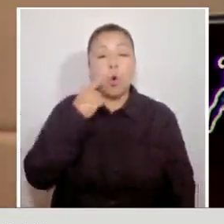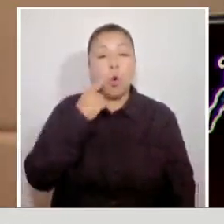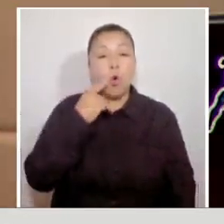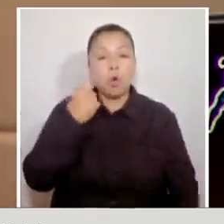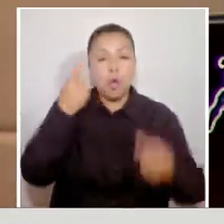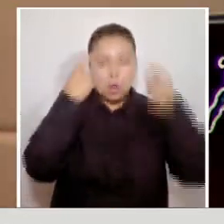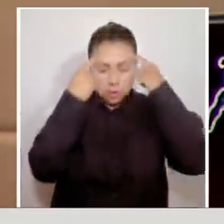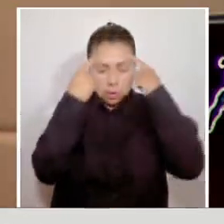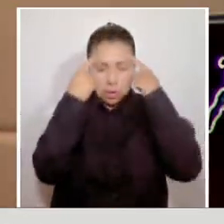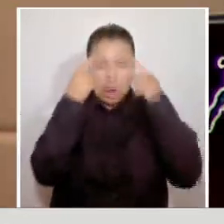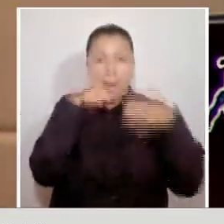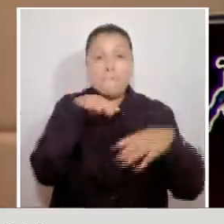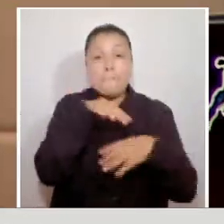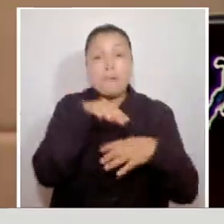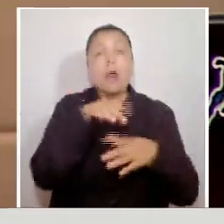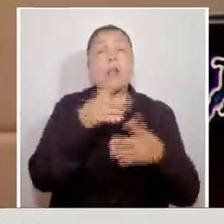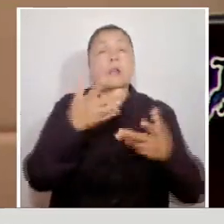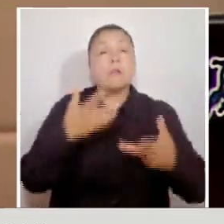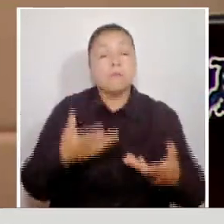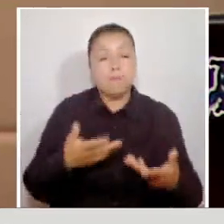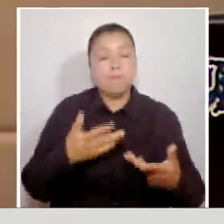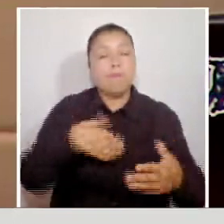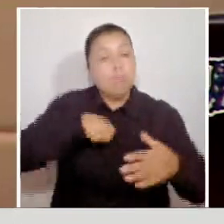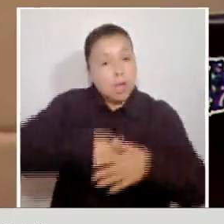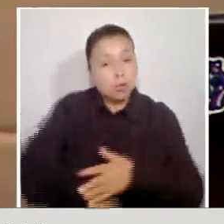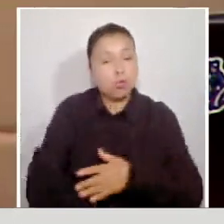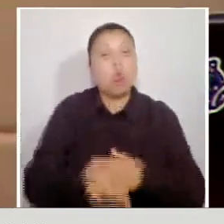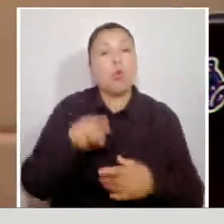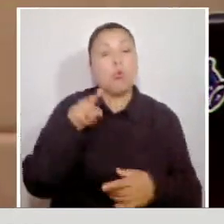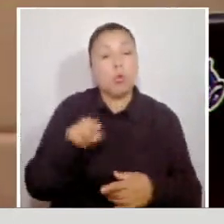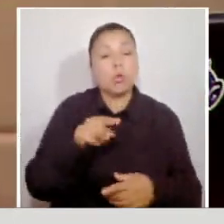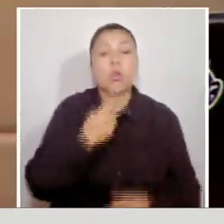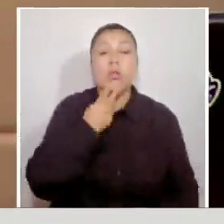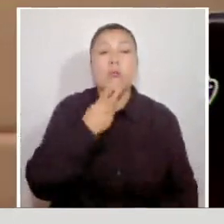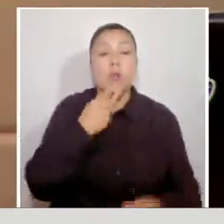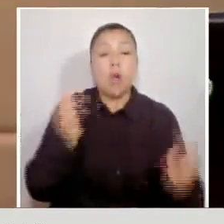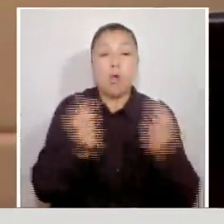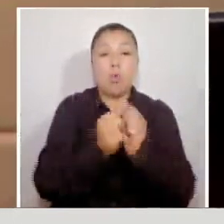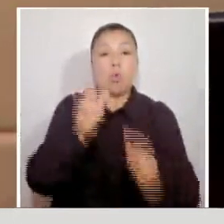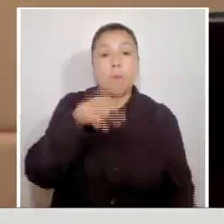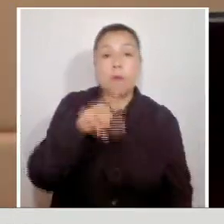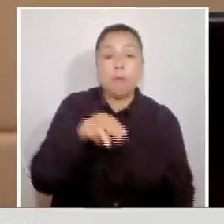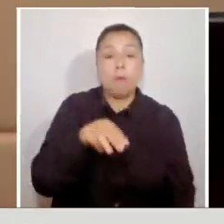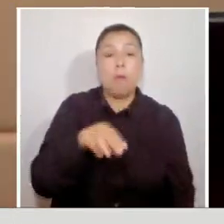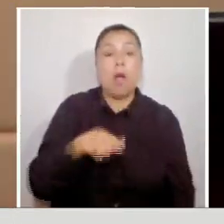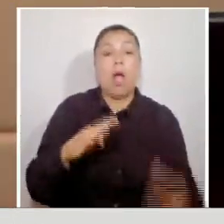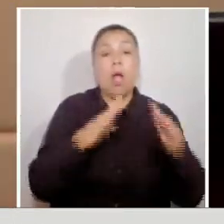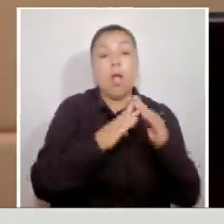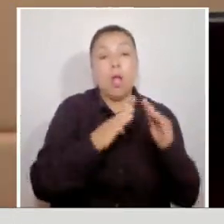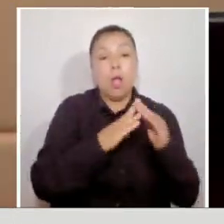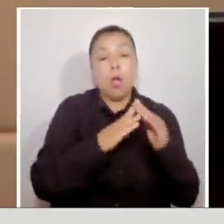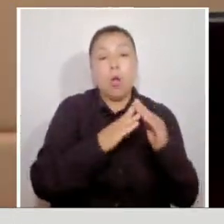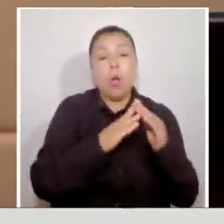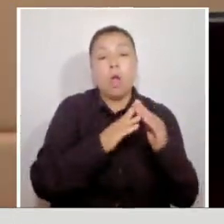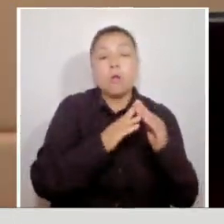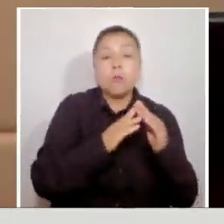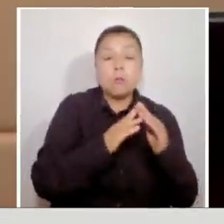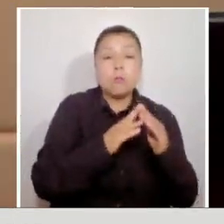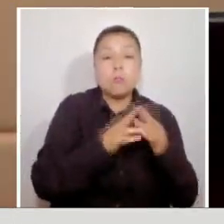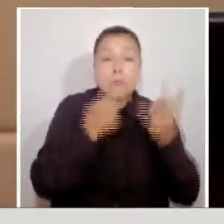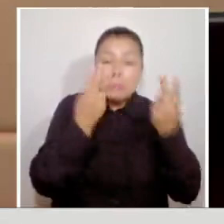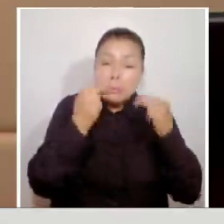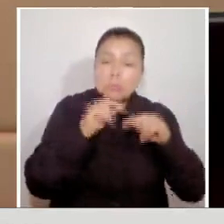cerebral nació con esa condición que vivía junto a su madre en un hogar Modesto de de